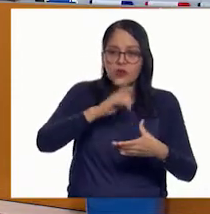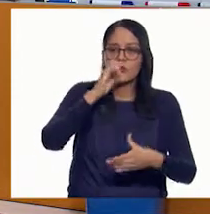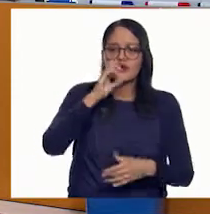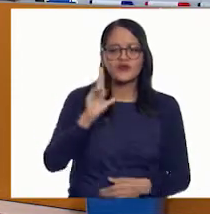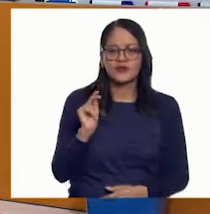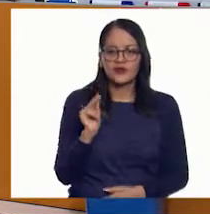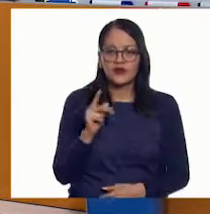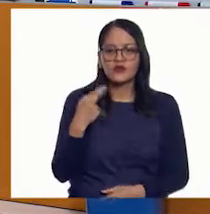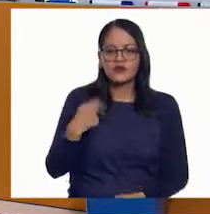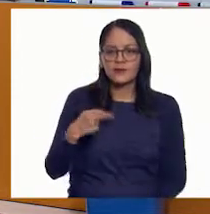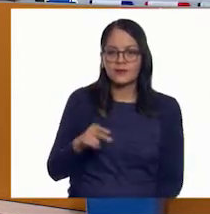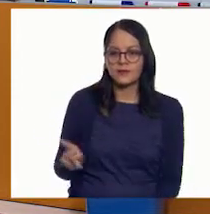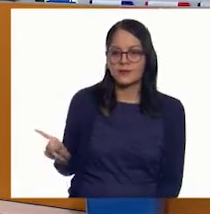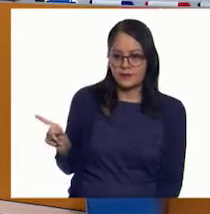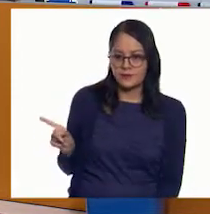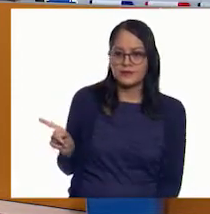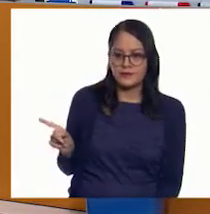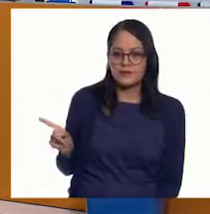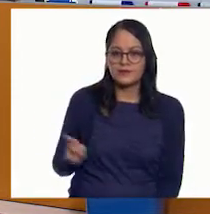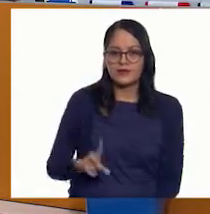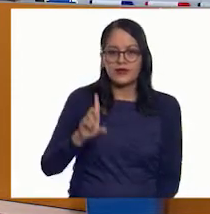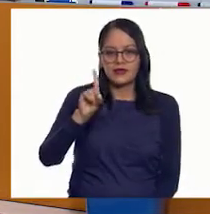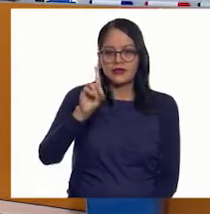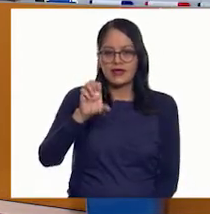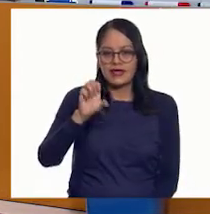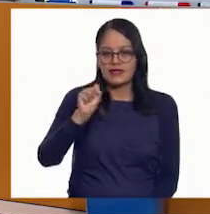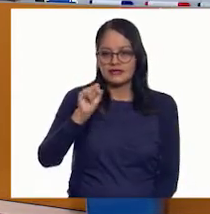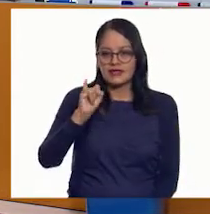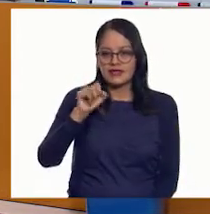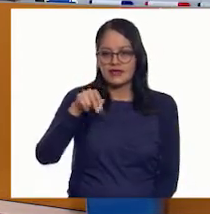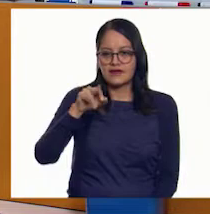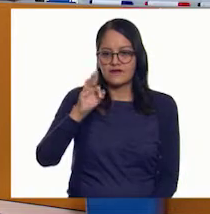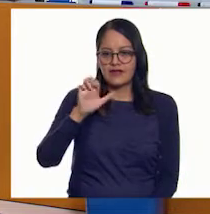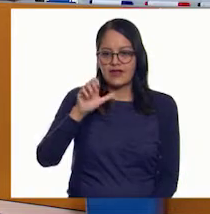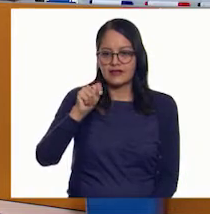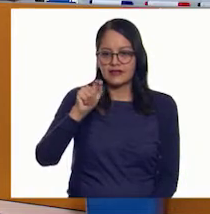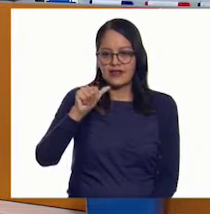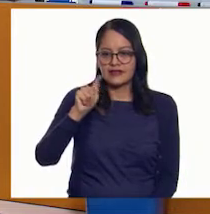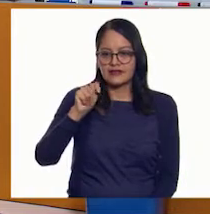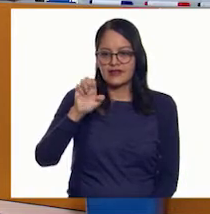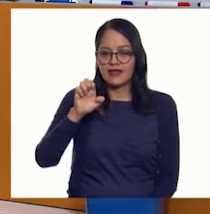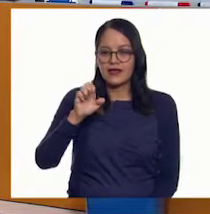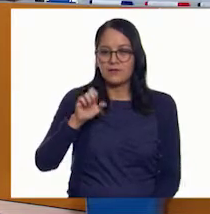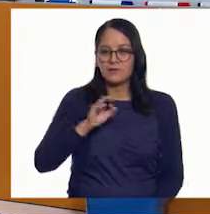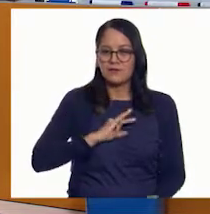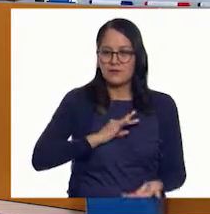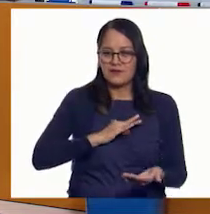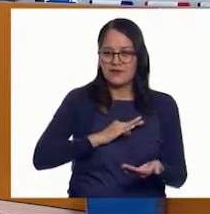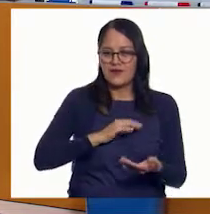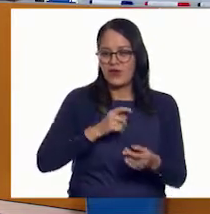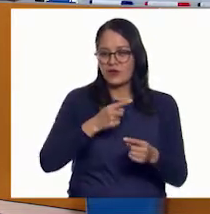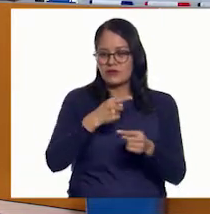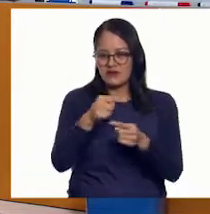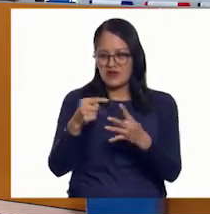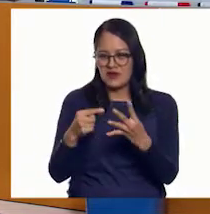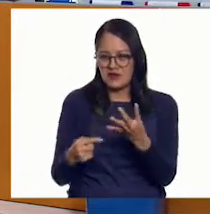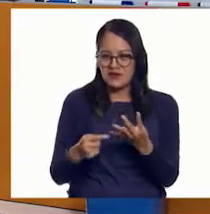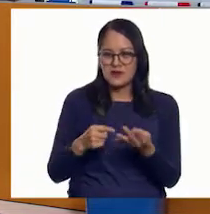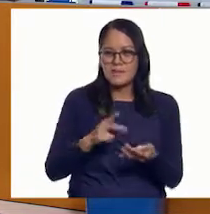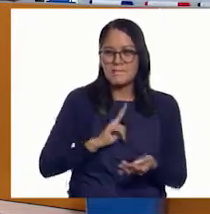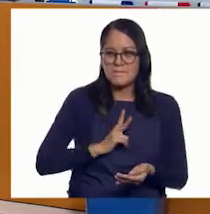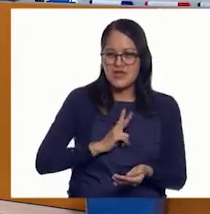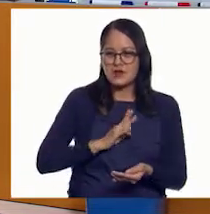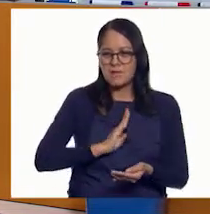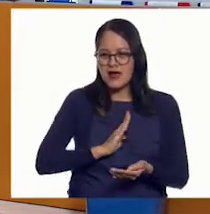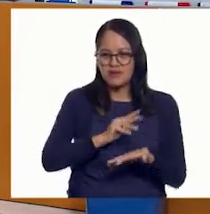un desinfectante. Ya con esto que necesitamos tener así como que bien a la orden, la higiene y las